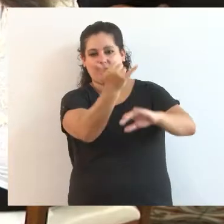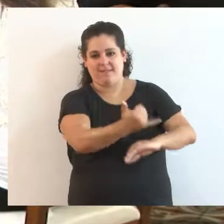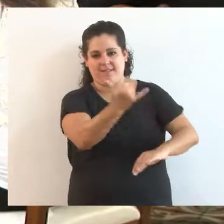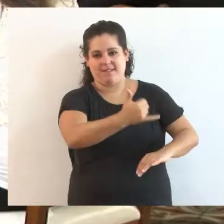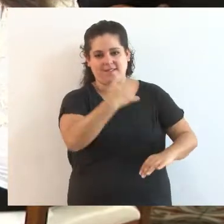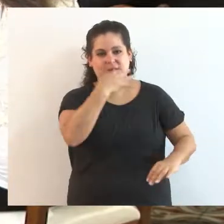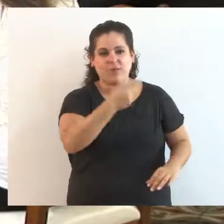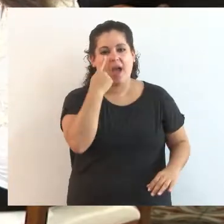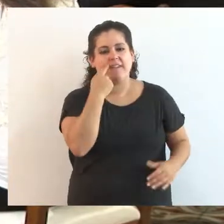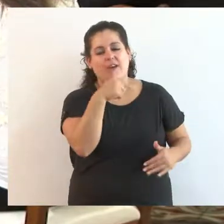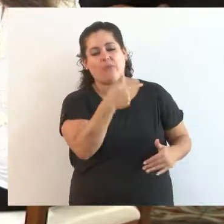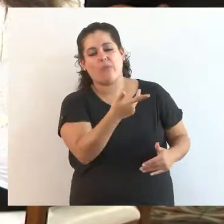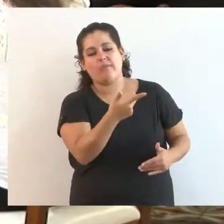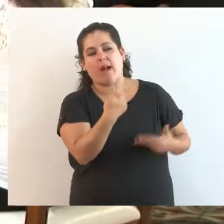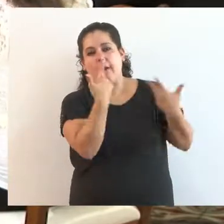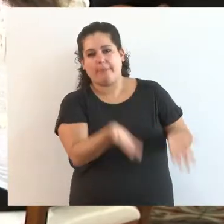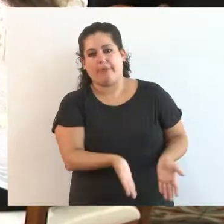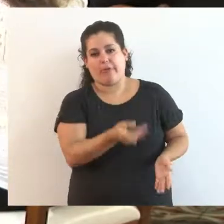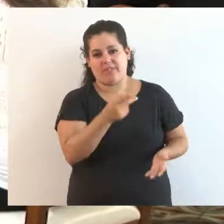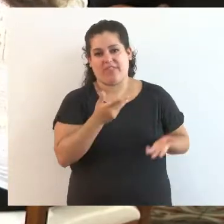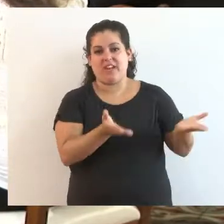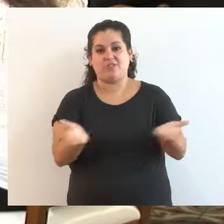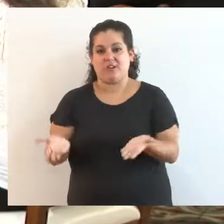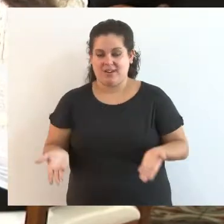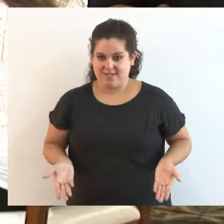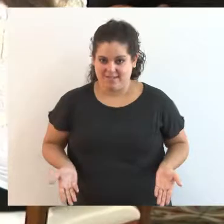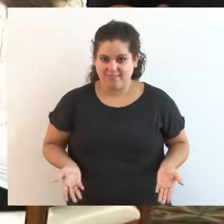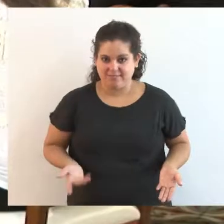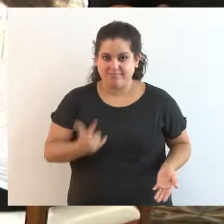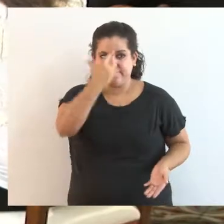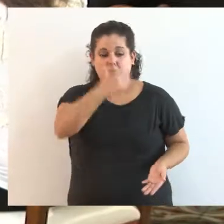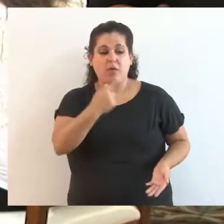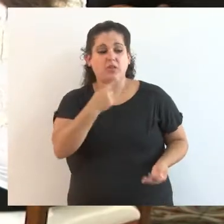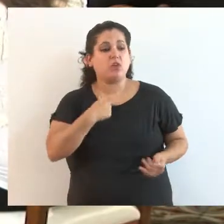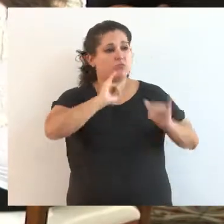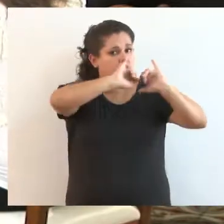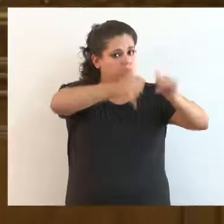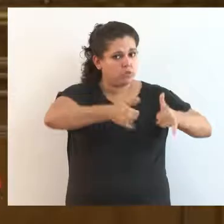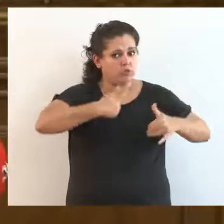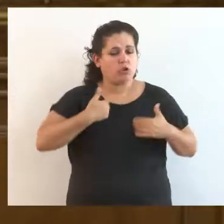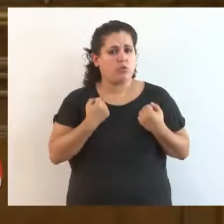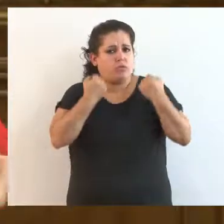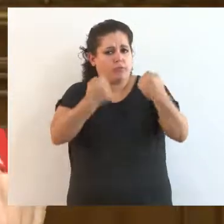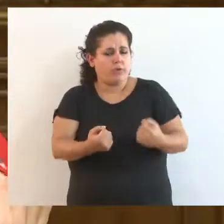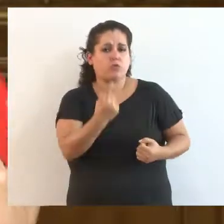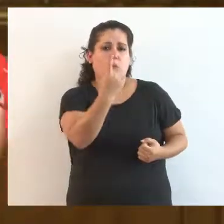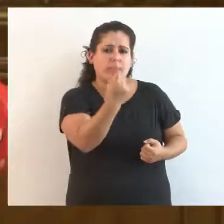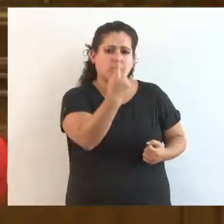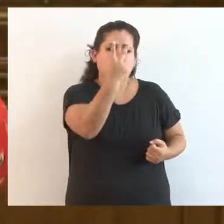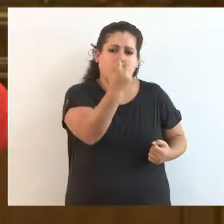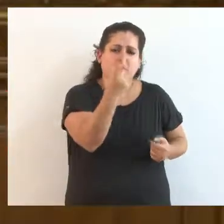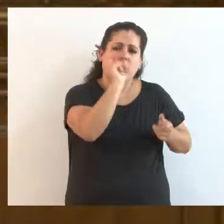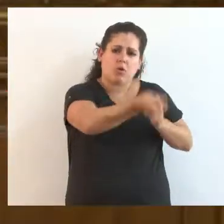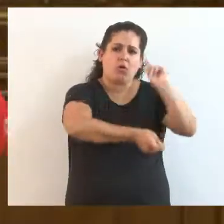están buscando o cuánto se abusa de la solidaridad, digo, de aquel que dice, sí, yo con mucho esfuerzo pongo